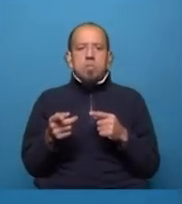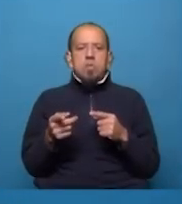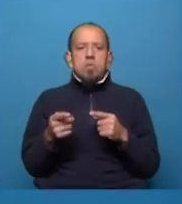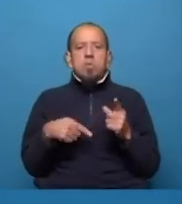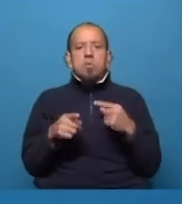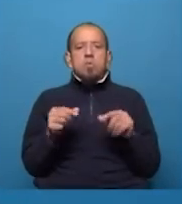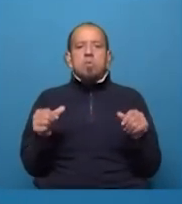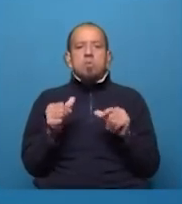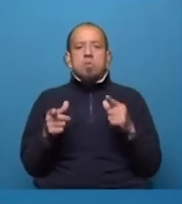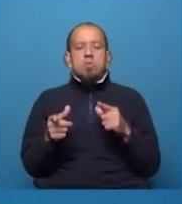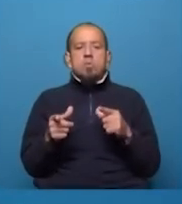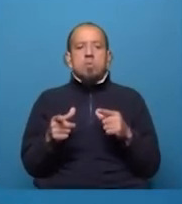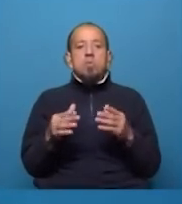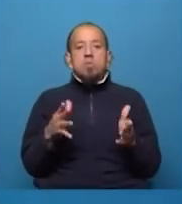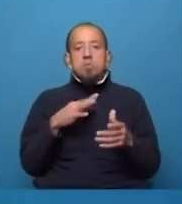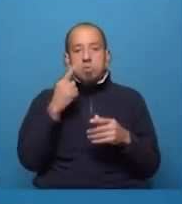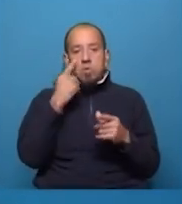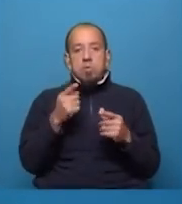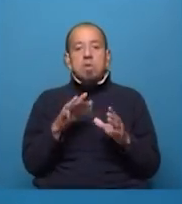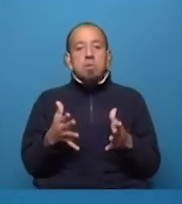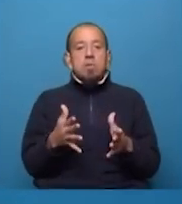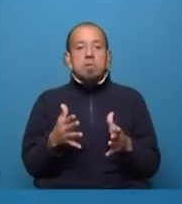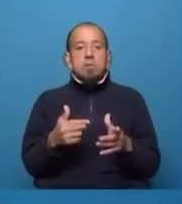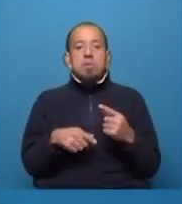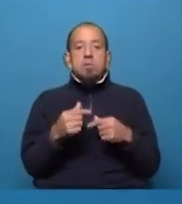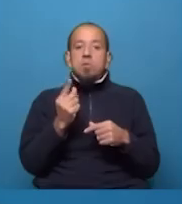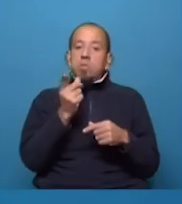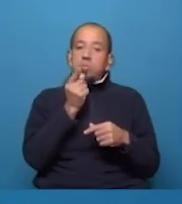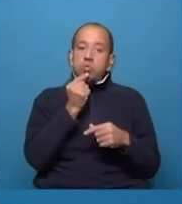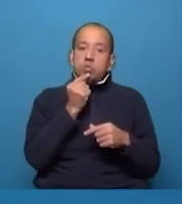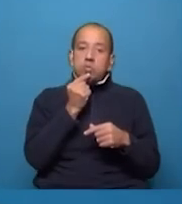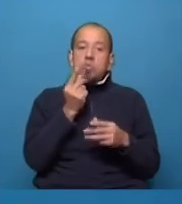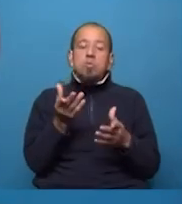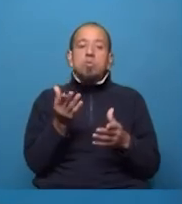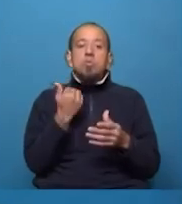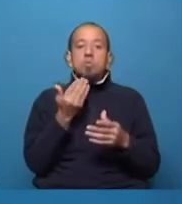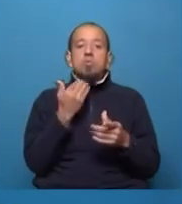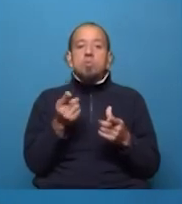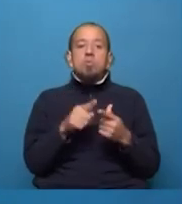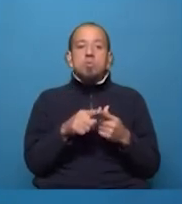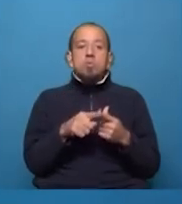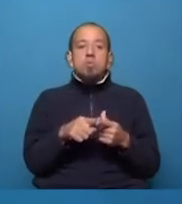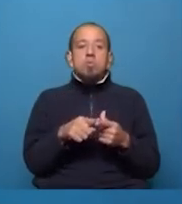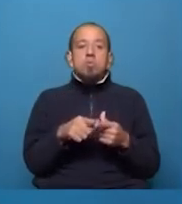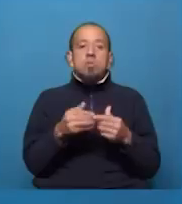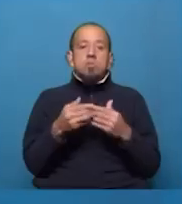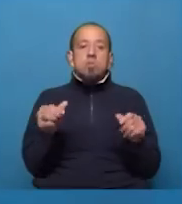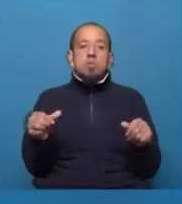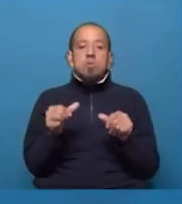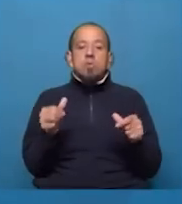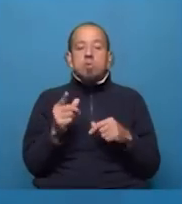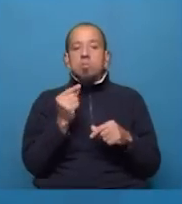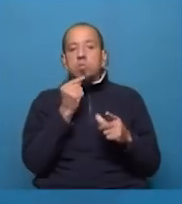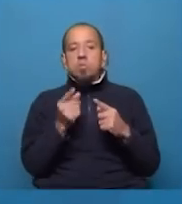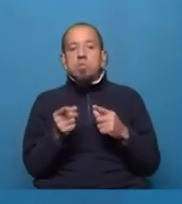pasaron los koinos a ver los papeles que los policías Todavía no saben se empezó a formar gente en la policía para